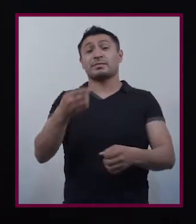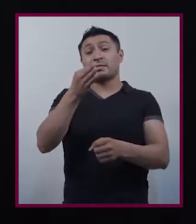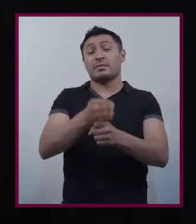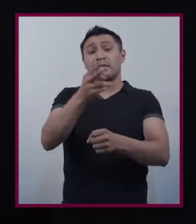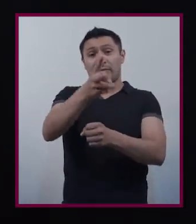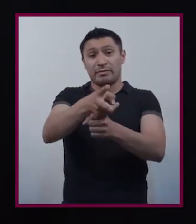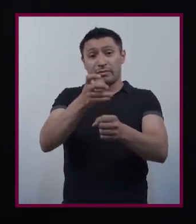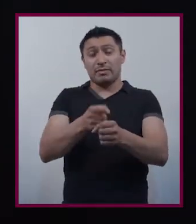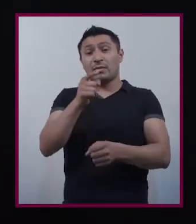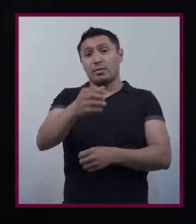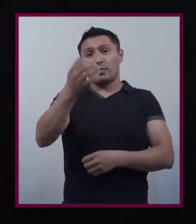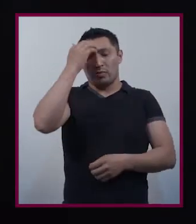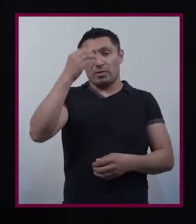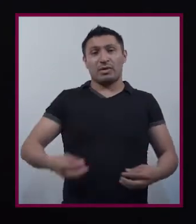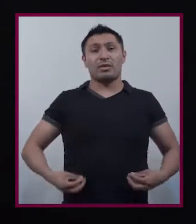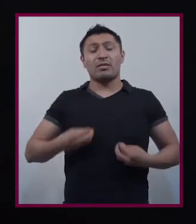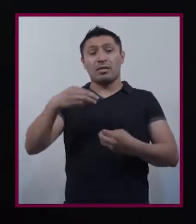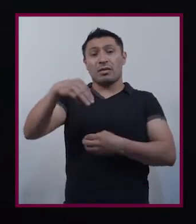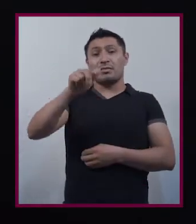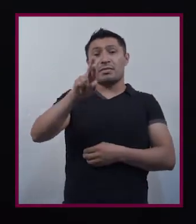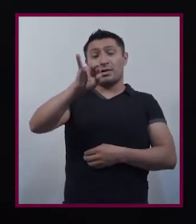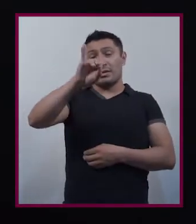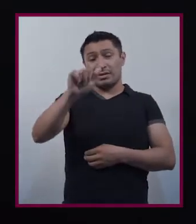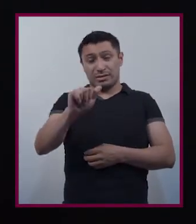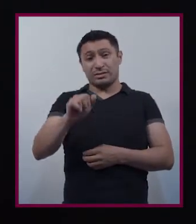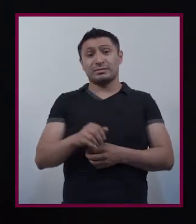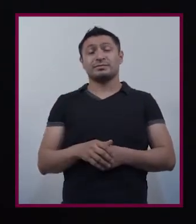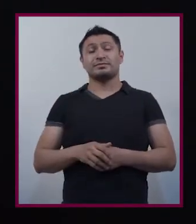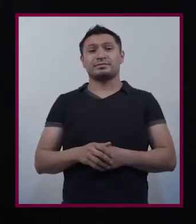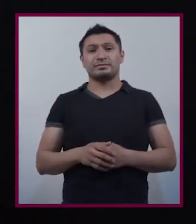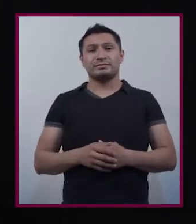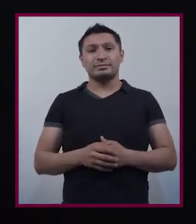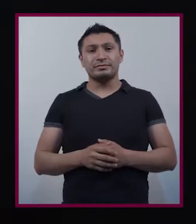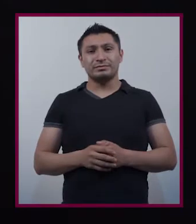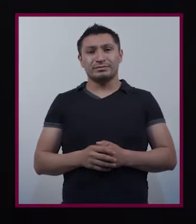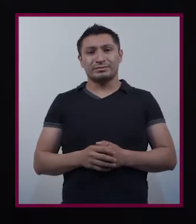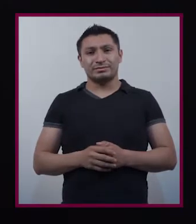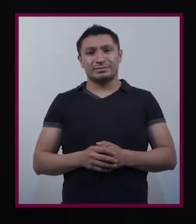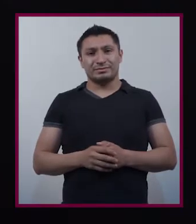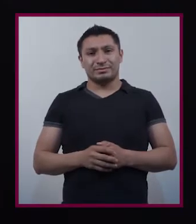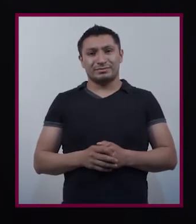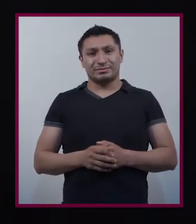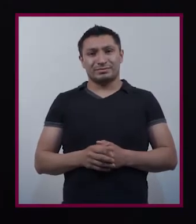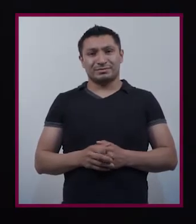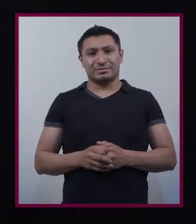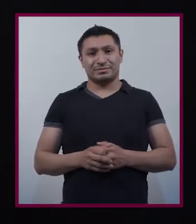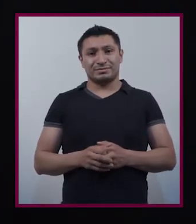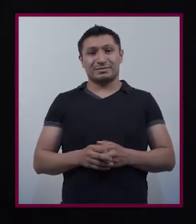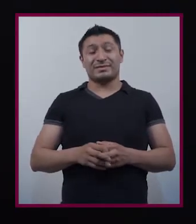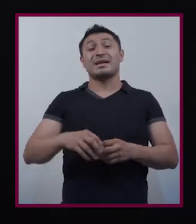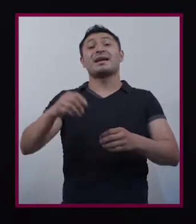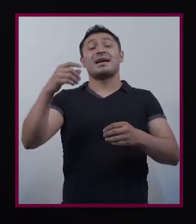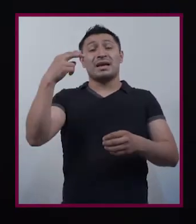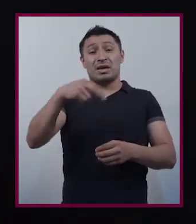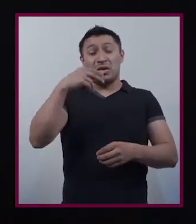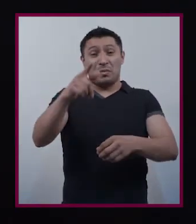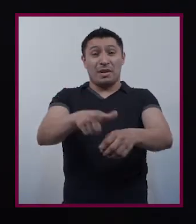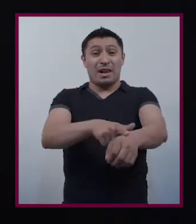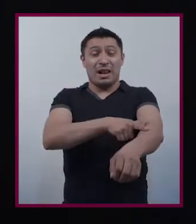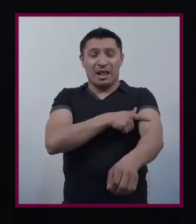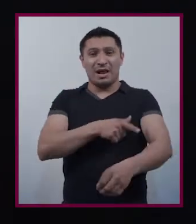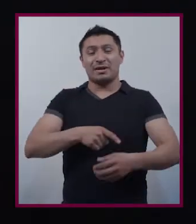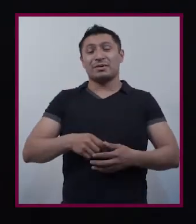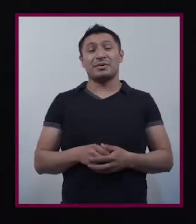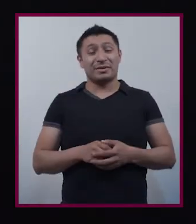invitar a conocer la vida de María Ignacia Javiera Rafaela Agustina Feliciana Rodríguez de Velasco Osorio Barba y